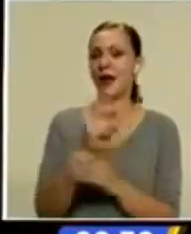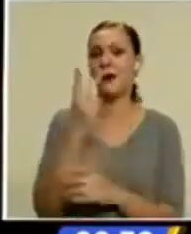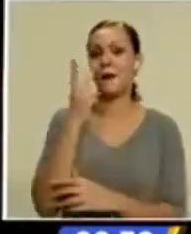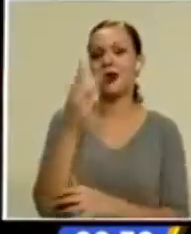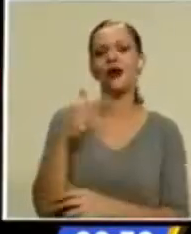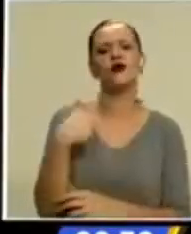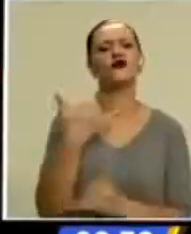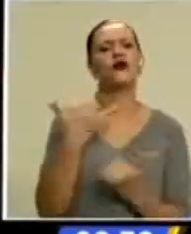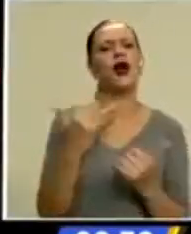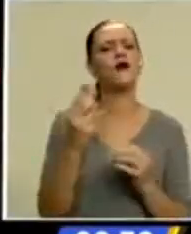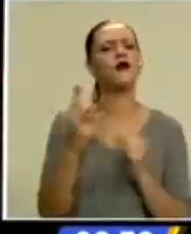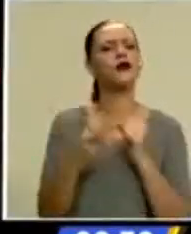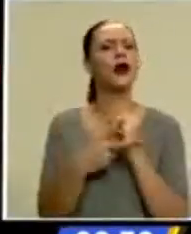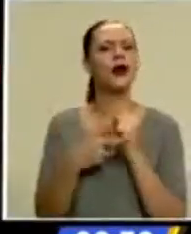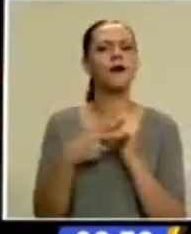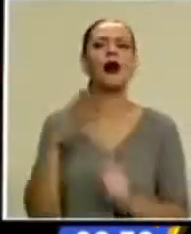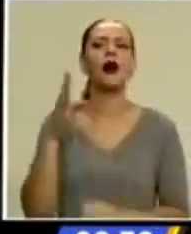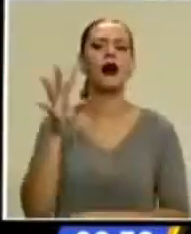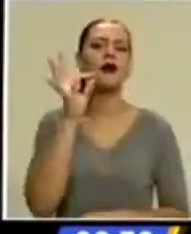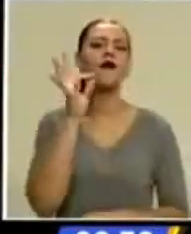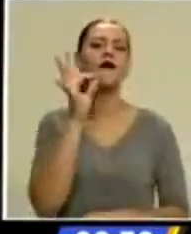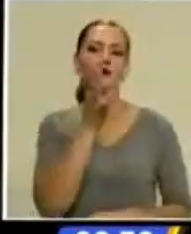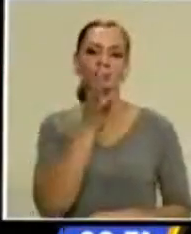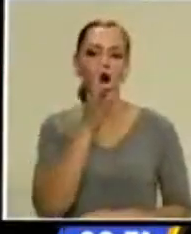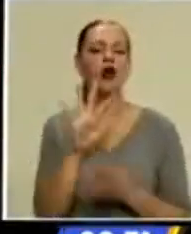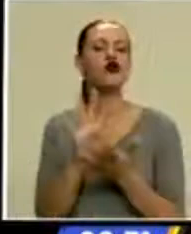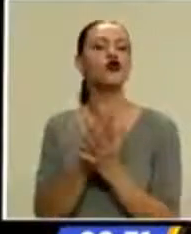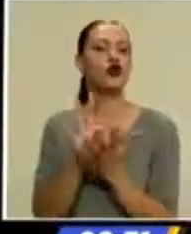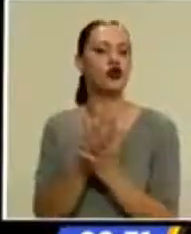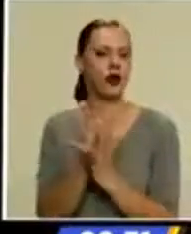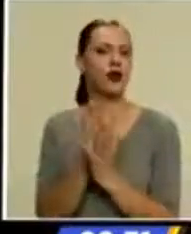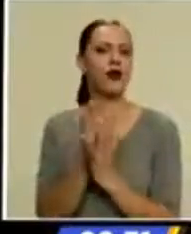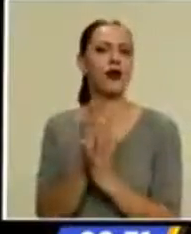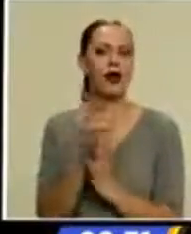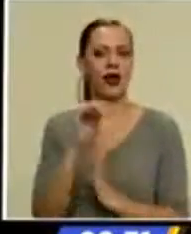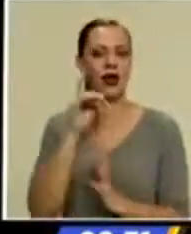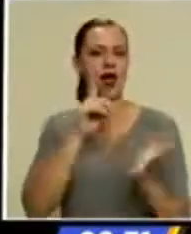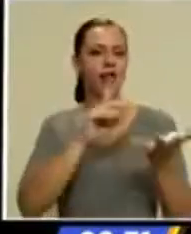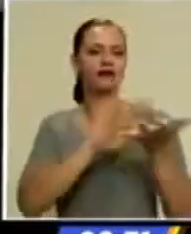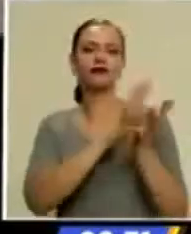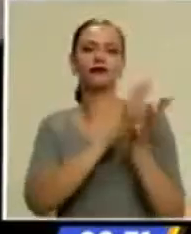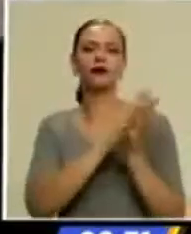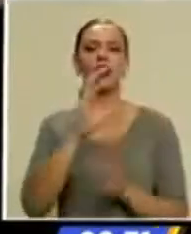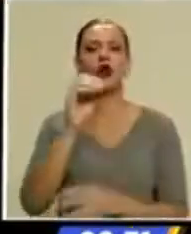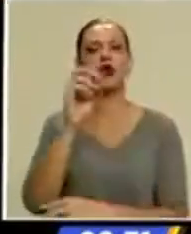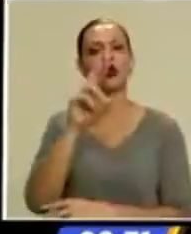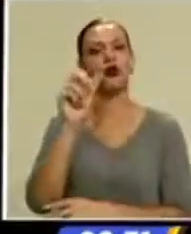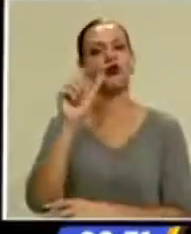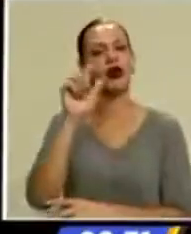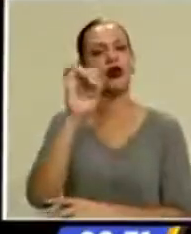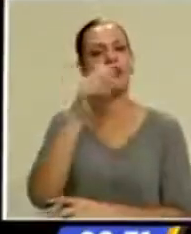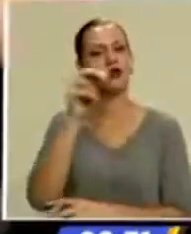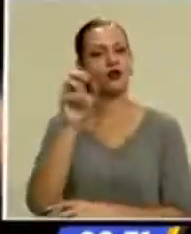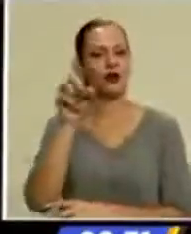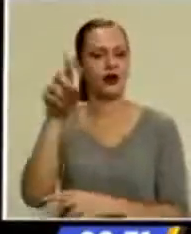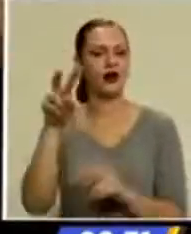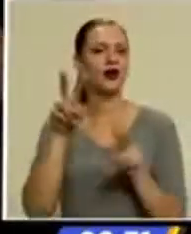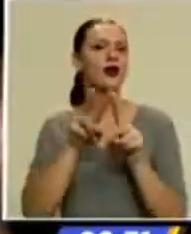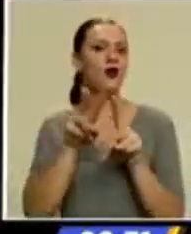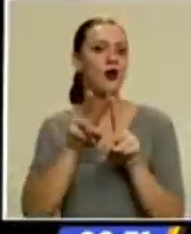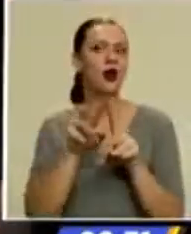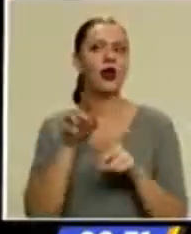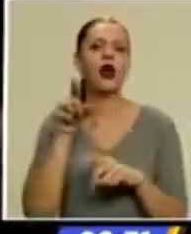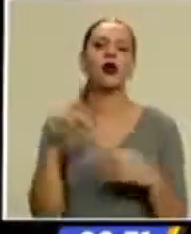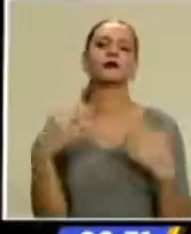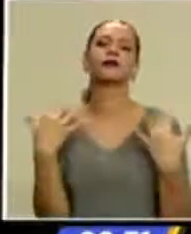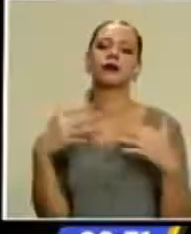yo he ido muchas veces a la feria de la tortilla palmeada al aire. En Corralillo de Nicoya. Eso le iba a decir. Y entonces